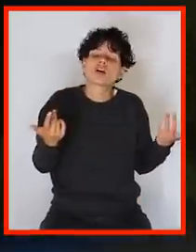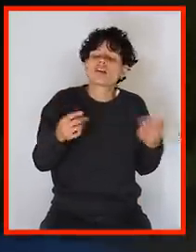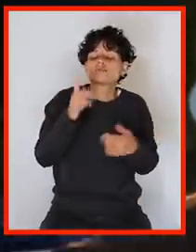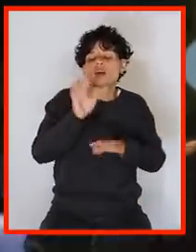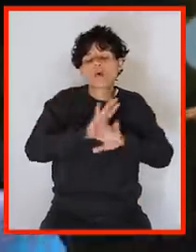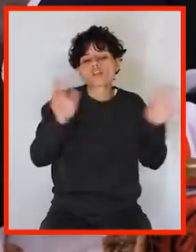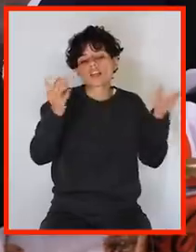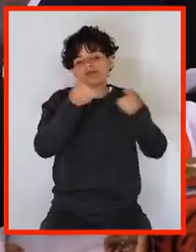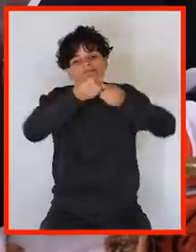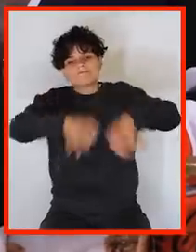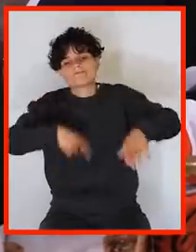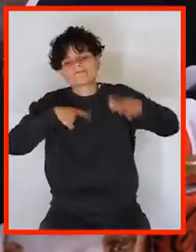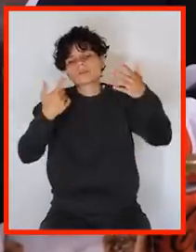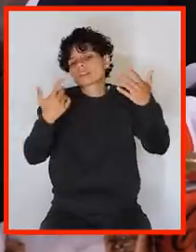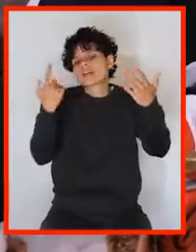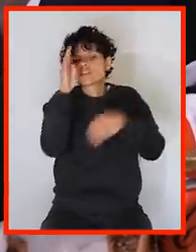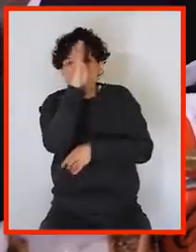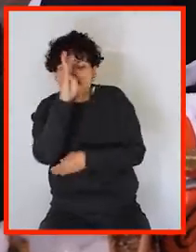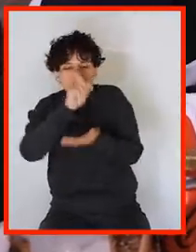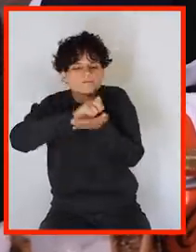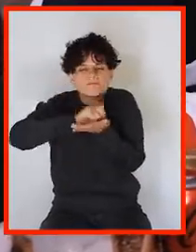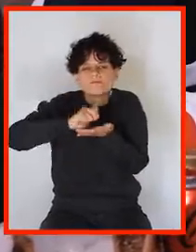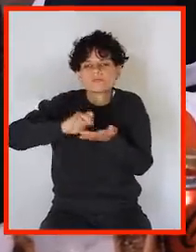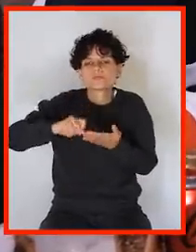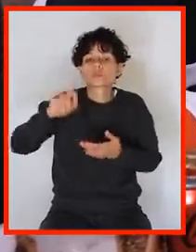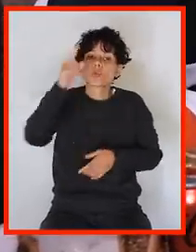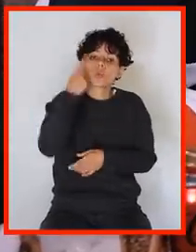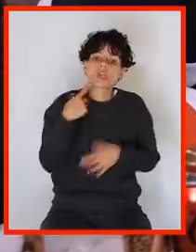nomás, escribo mis cositas. No, subí como una canción, como,